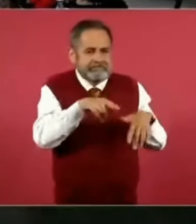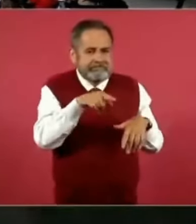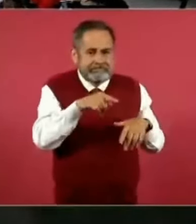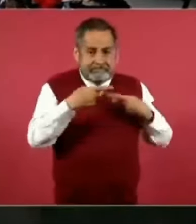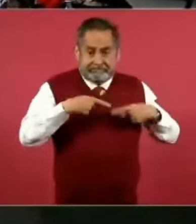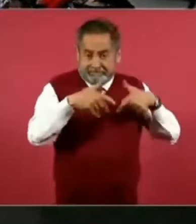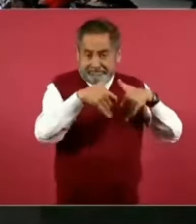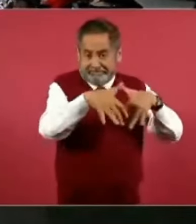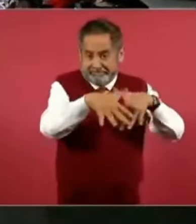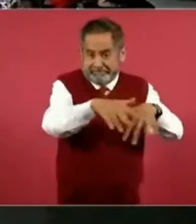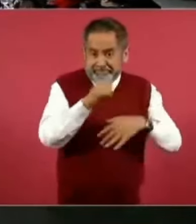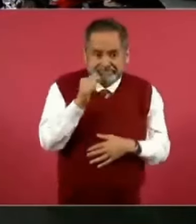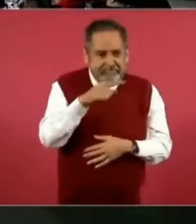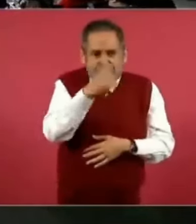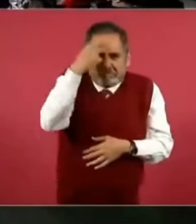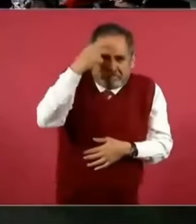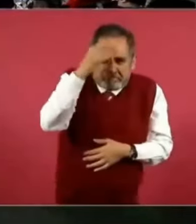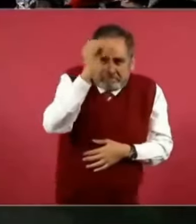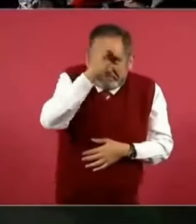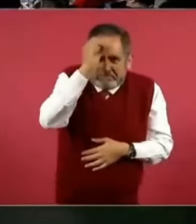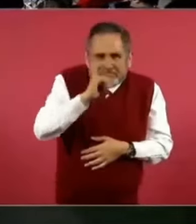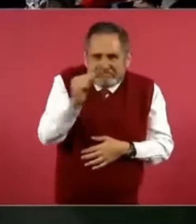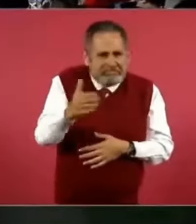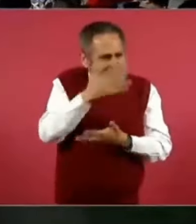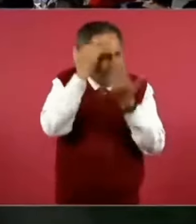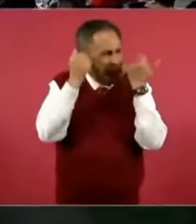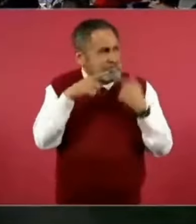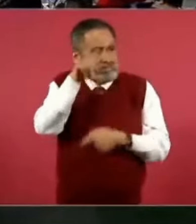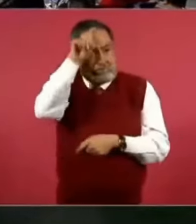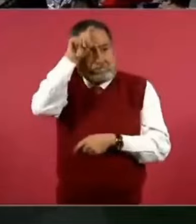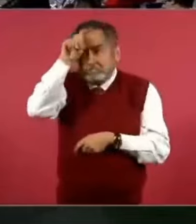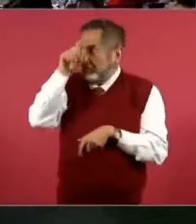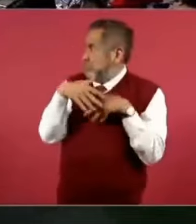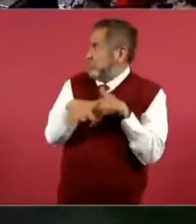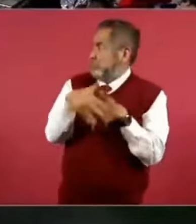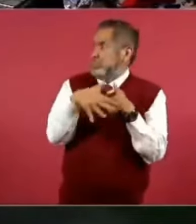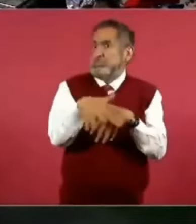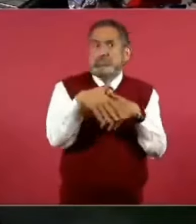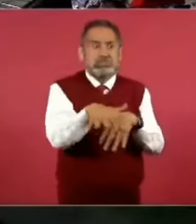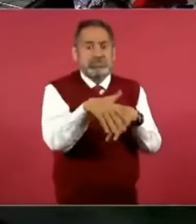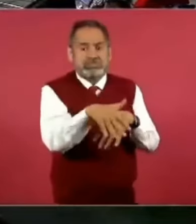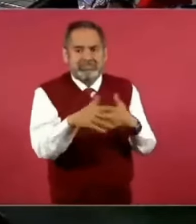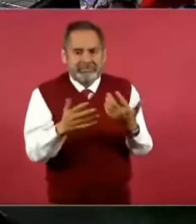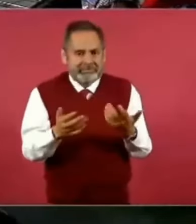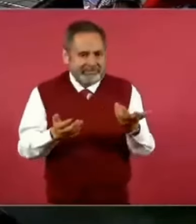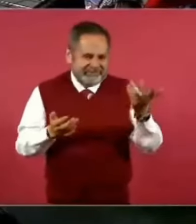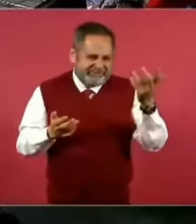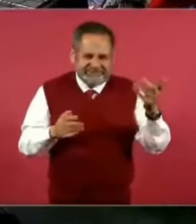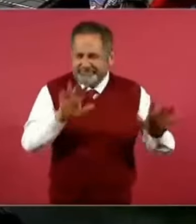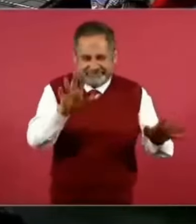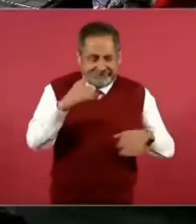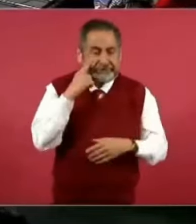la marcha sabían a ver